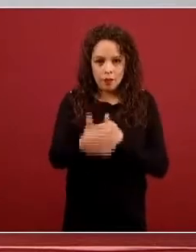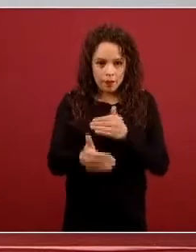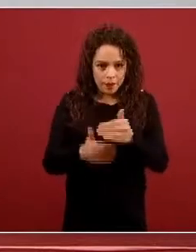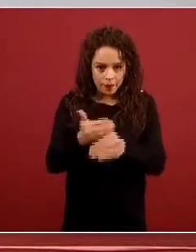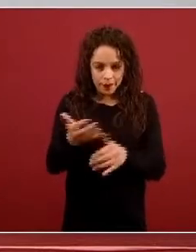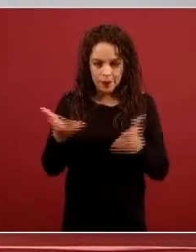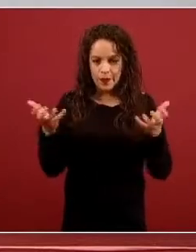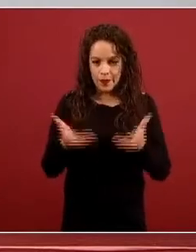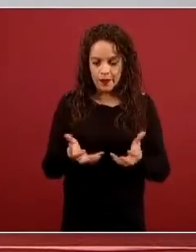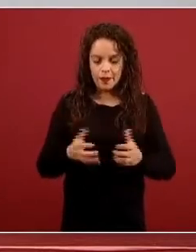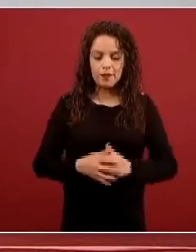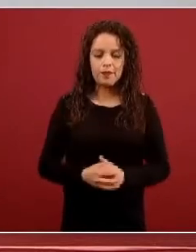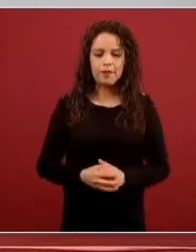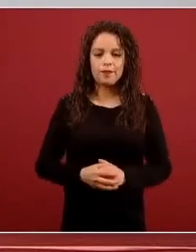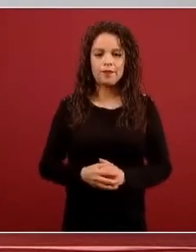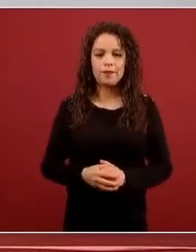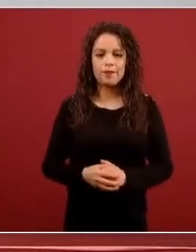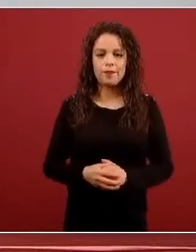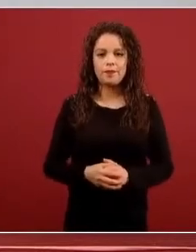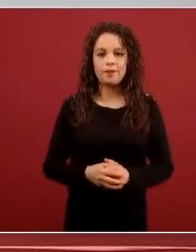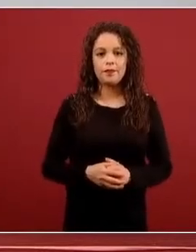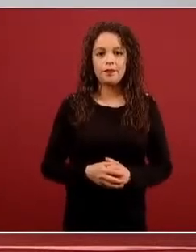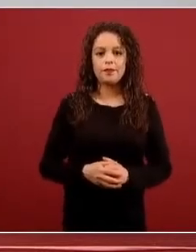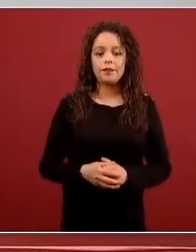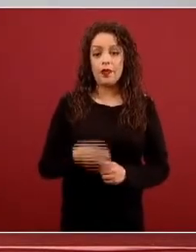está dentro de